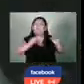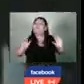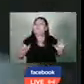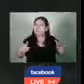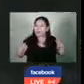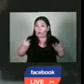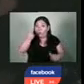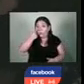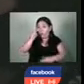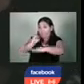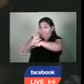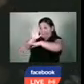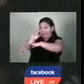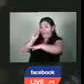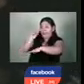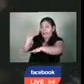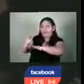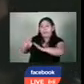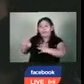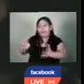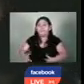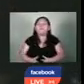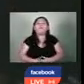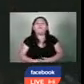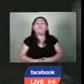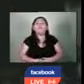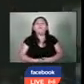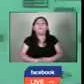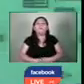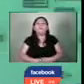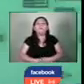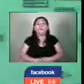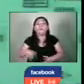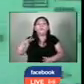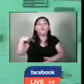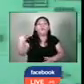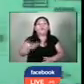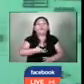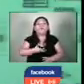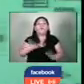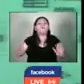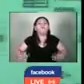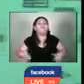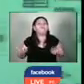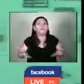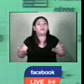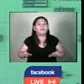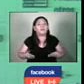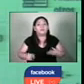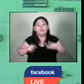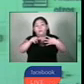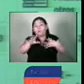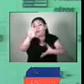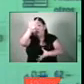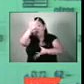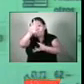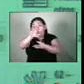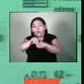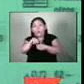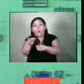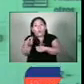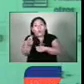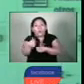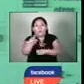como verán en pantalla, estamos ejecutando un total de un gasto